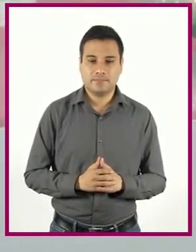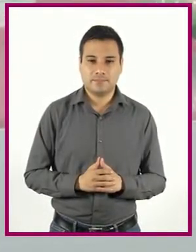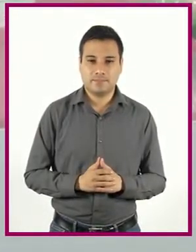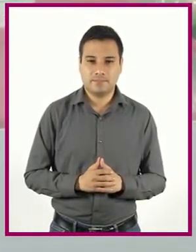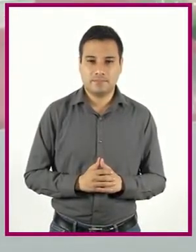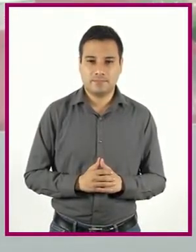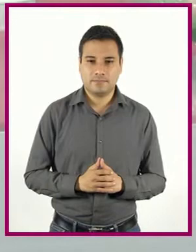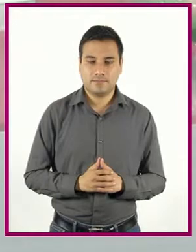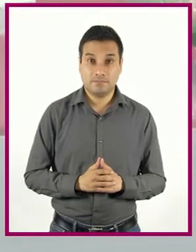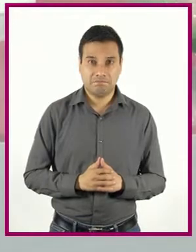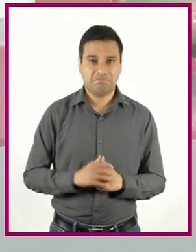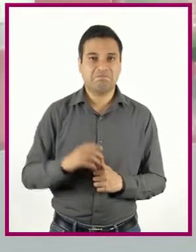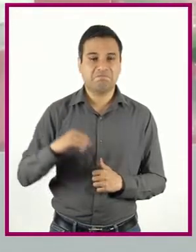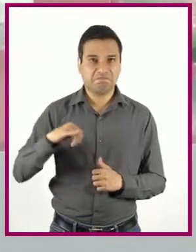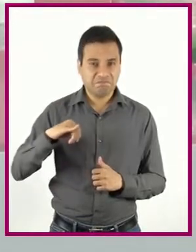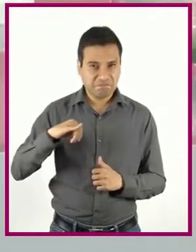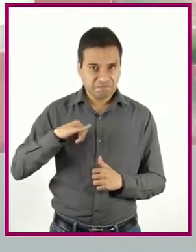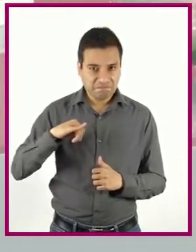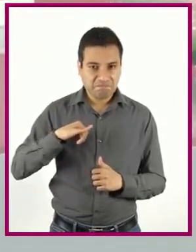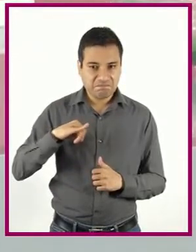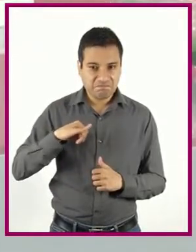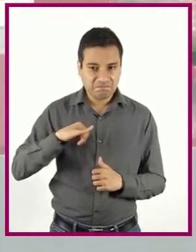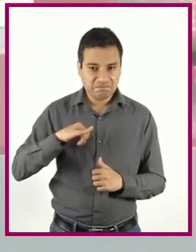Se ve interesante.